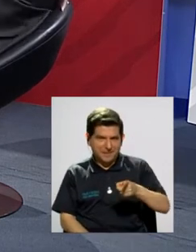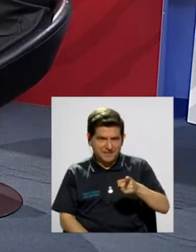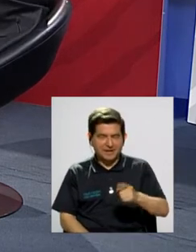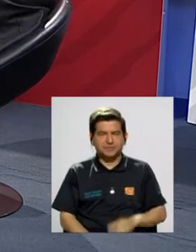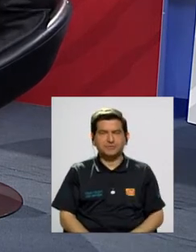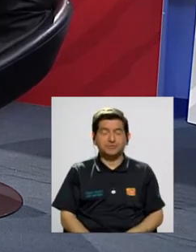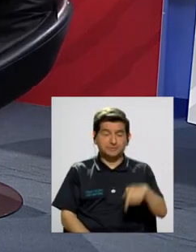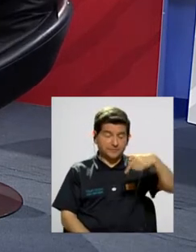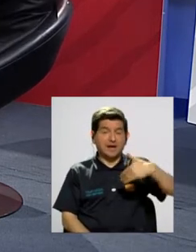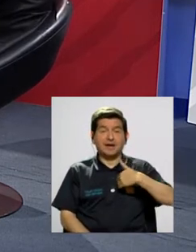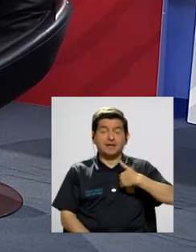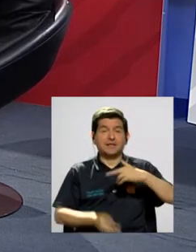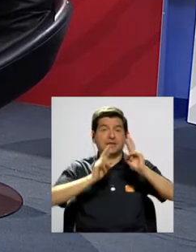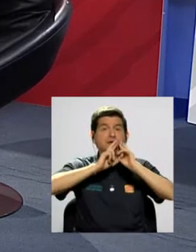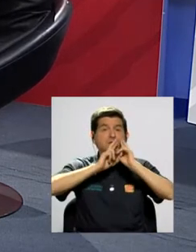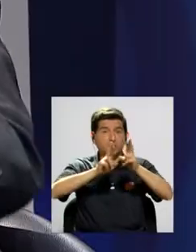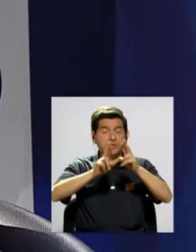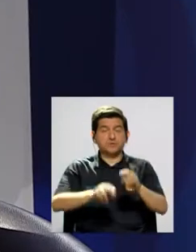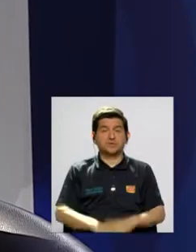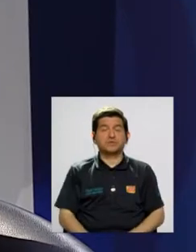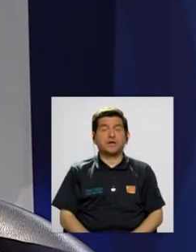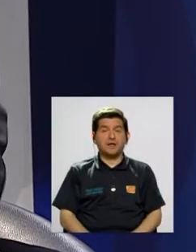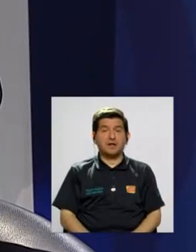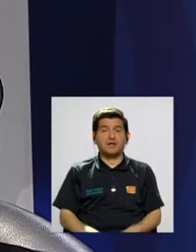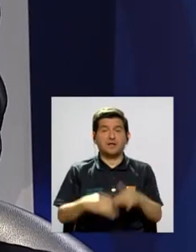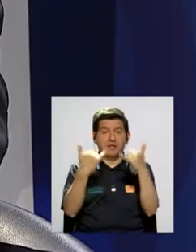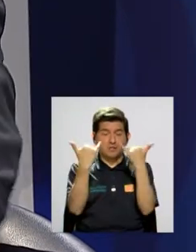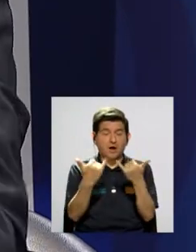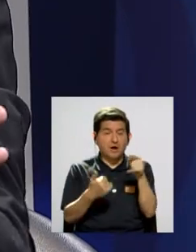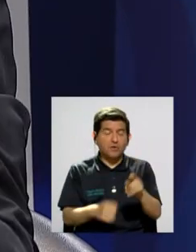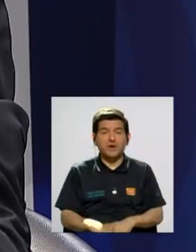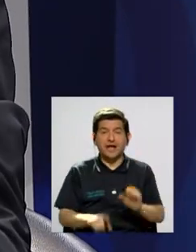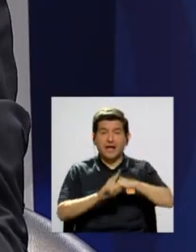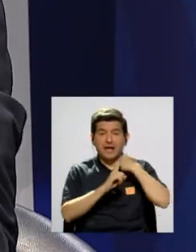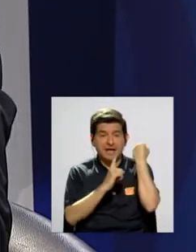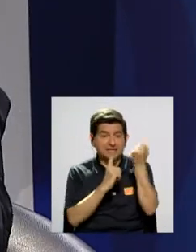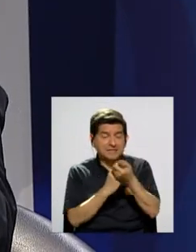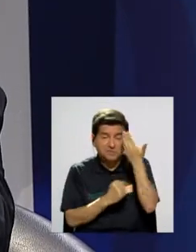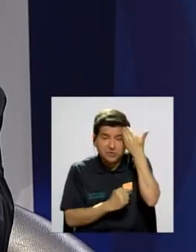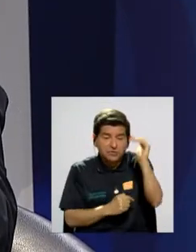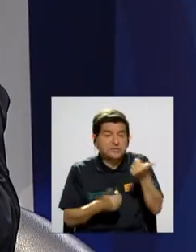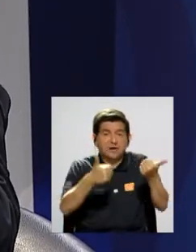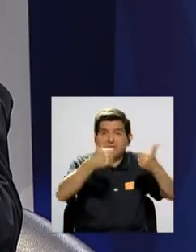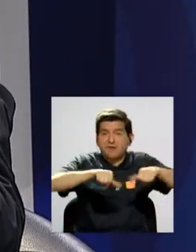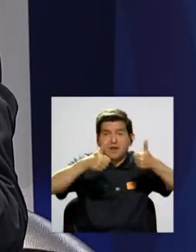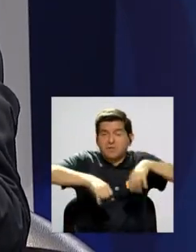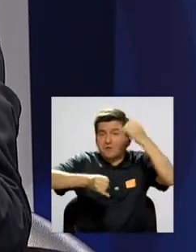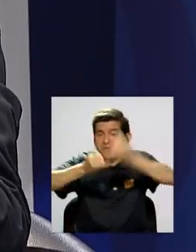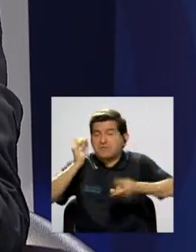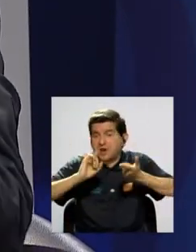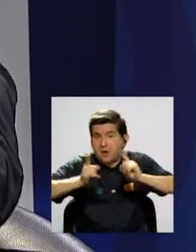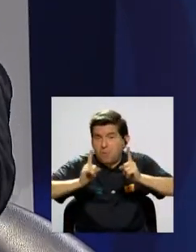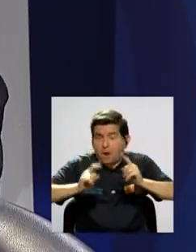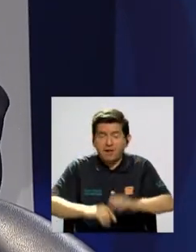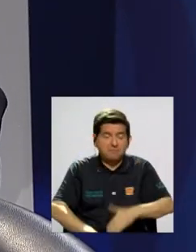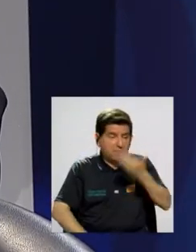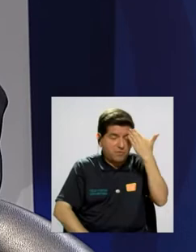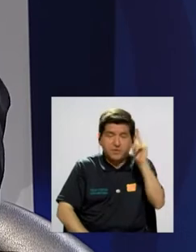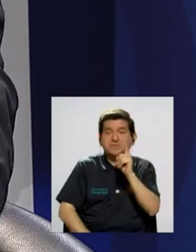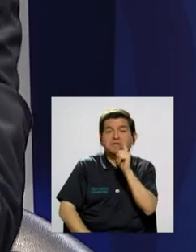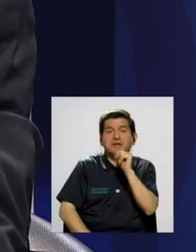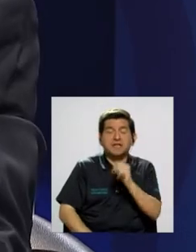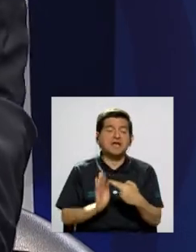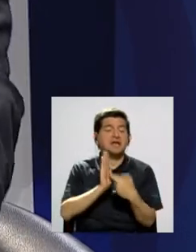¿Verdad? Aquí lo que tenemos es un resultado, porque ahora se va a desglosar este naipe y no sabemos qué acuerdos van a salir finalmente, ni sabemos quiénes van a